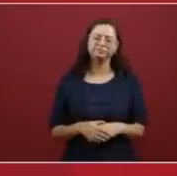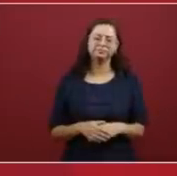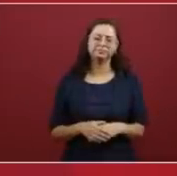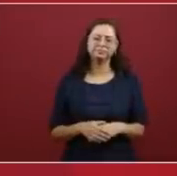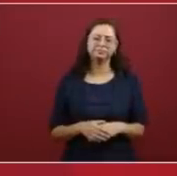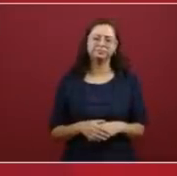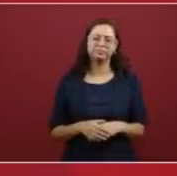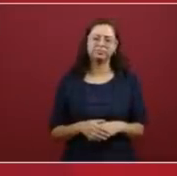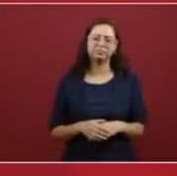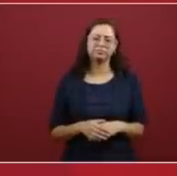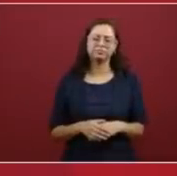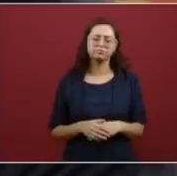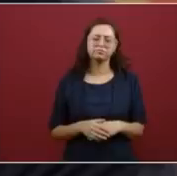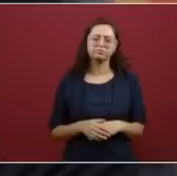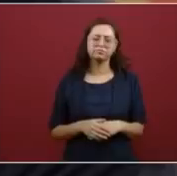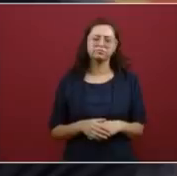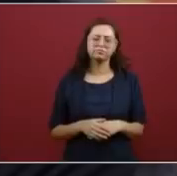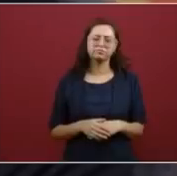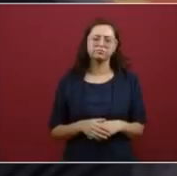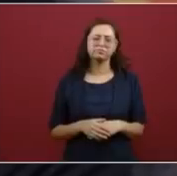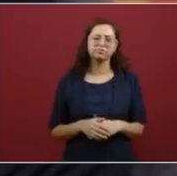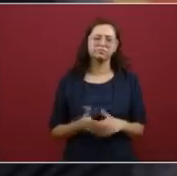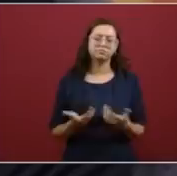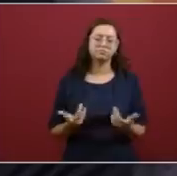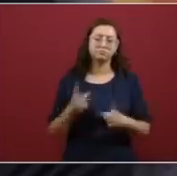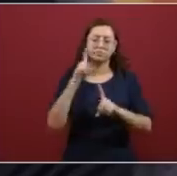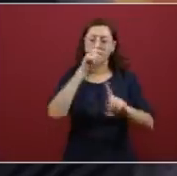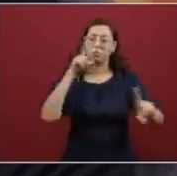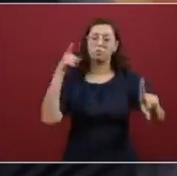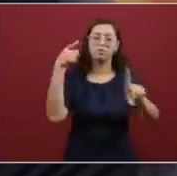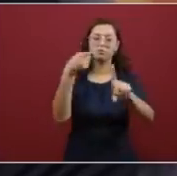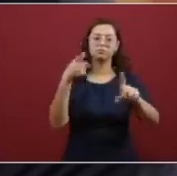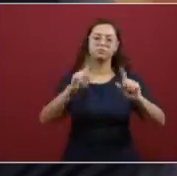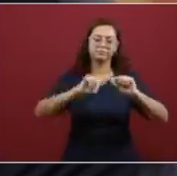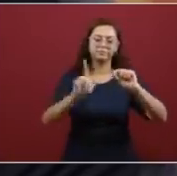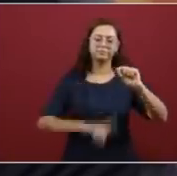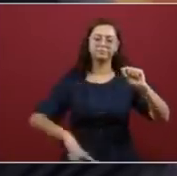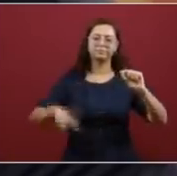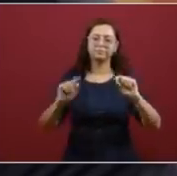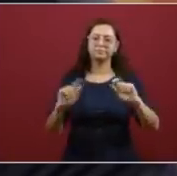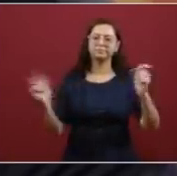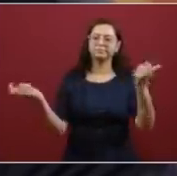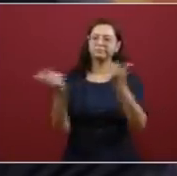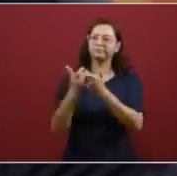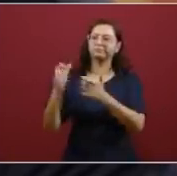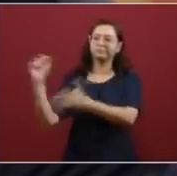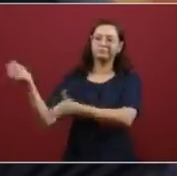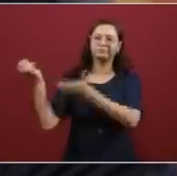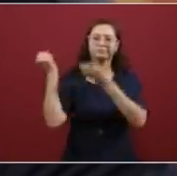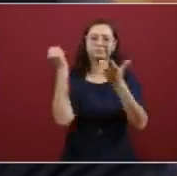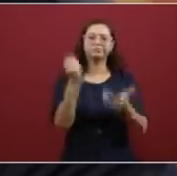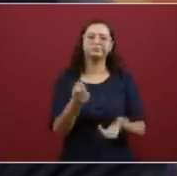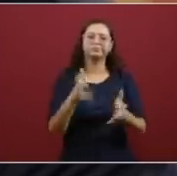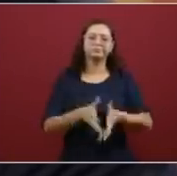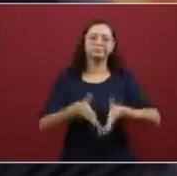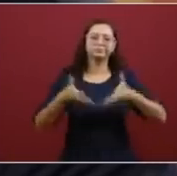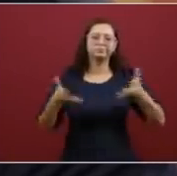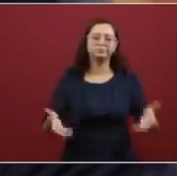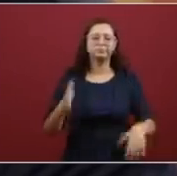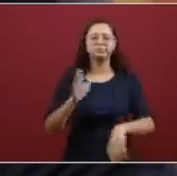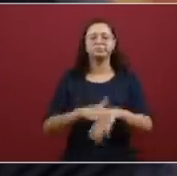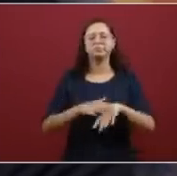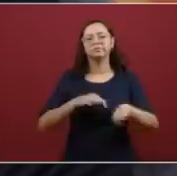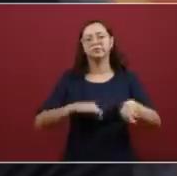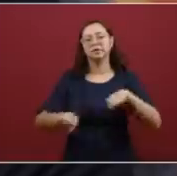con el propósito de que haya inversiones, que se generen empleos y que